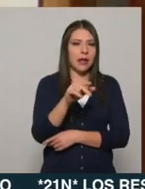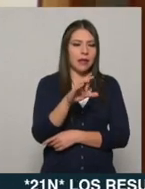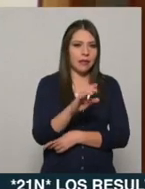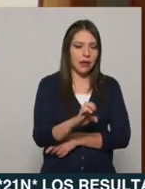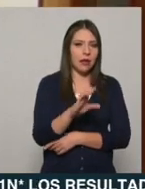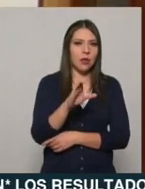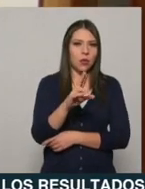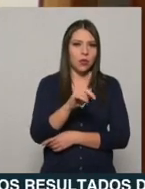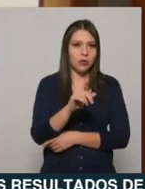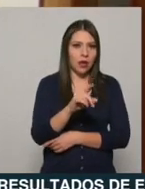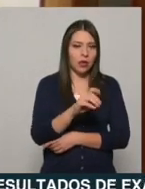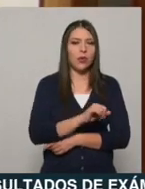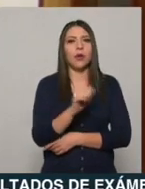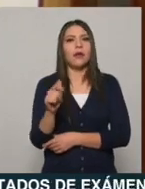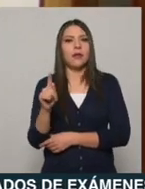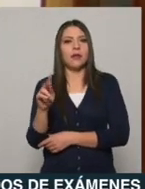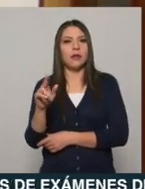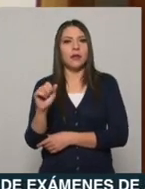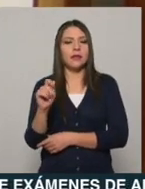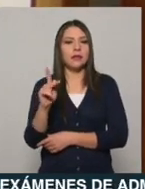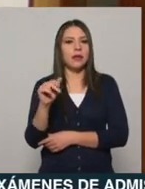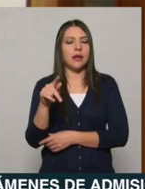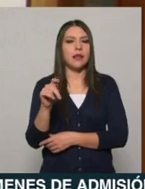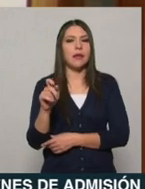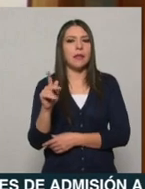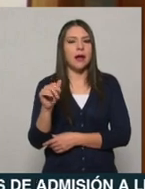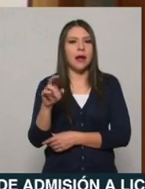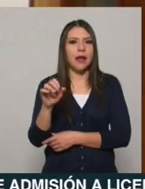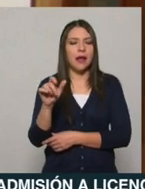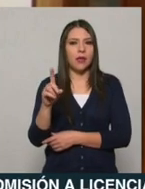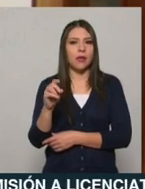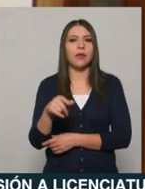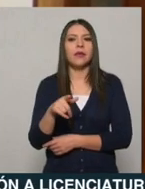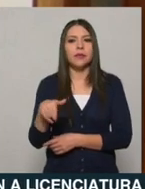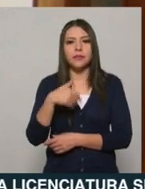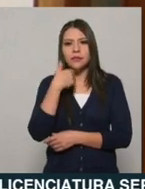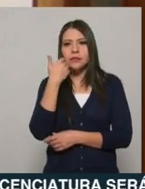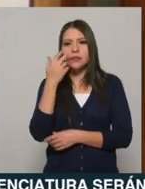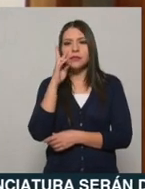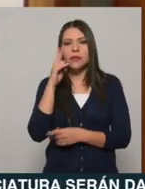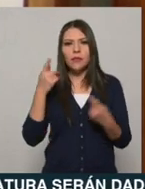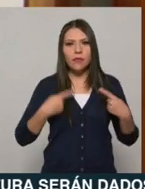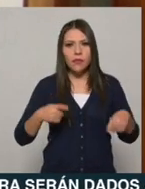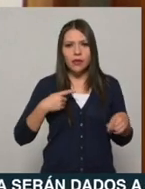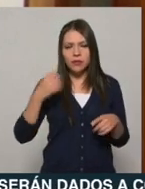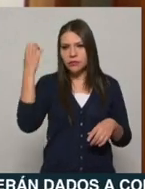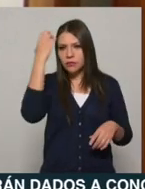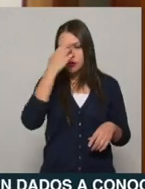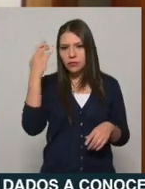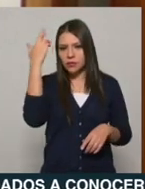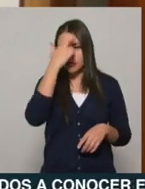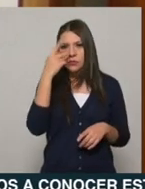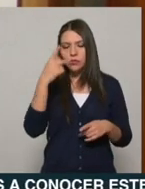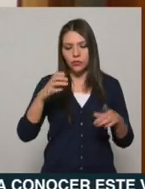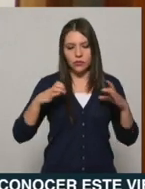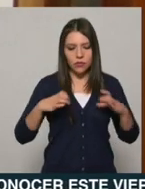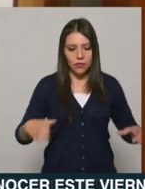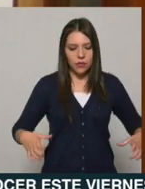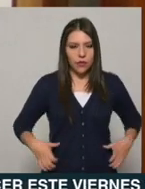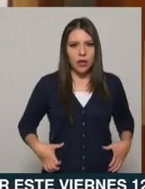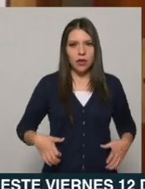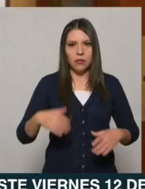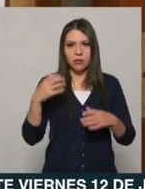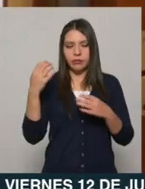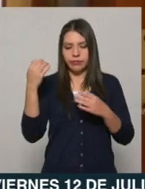pareado, y nos permite, les pedimos acercarse, ¿no? Estudiamos a los pacientes y con todas las variables genéticas y una serie de